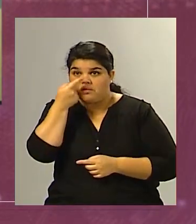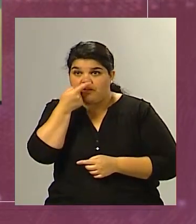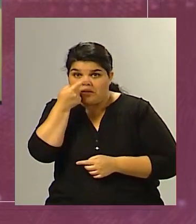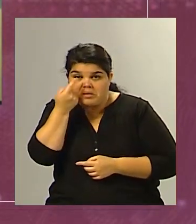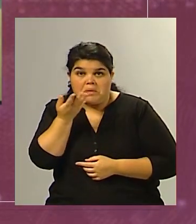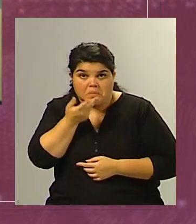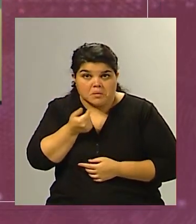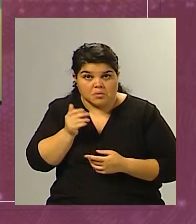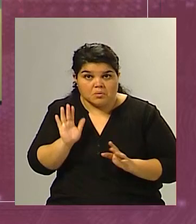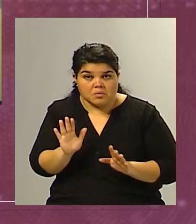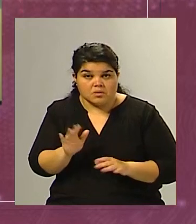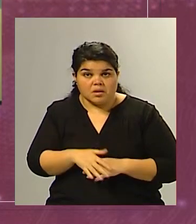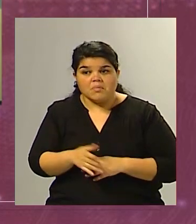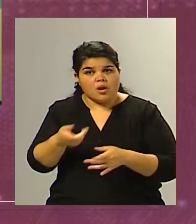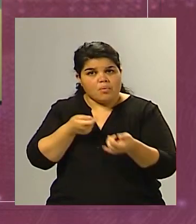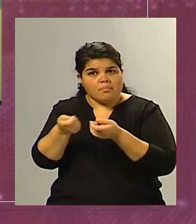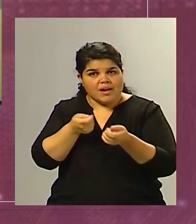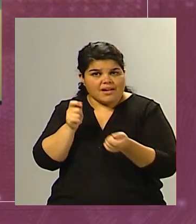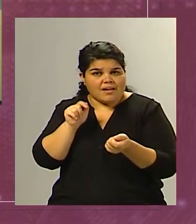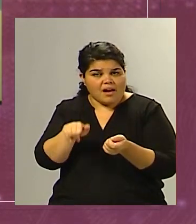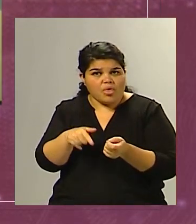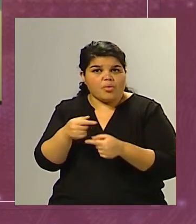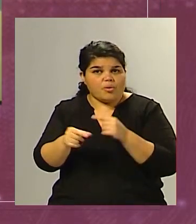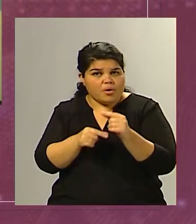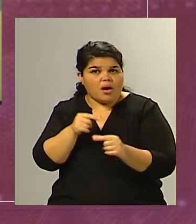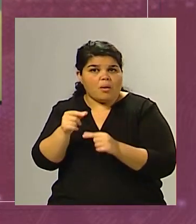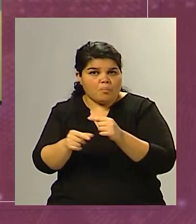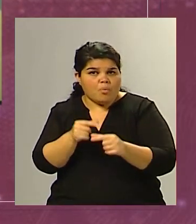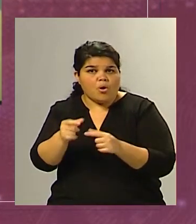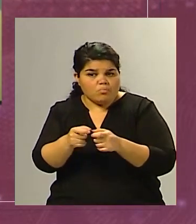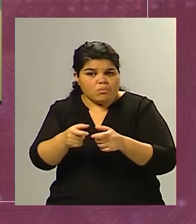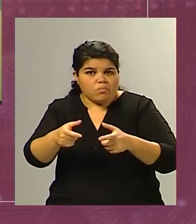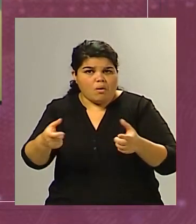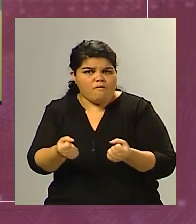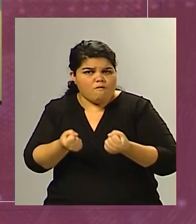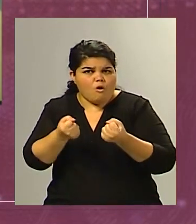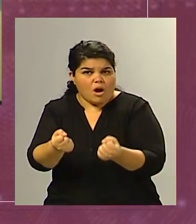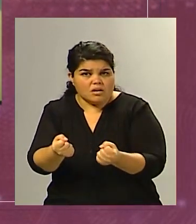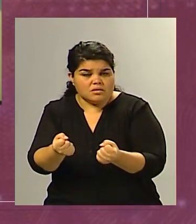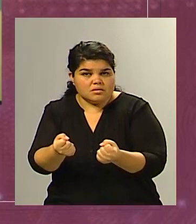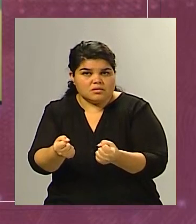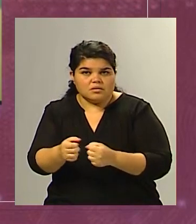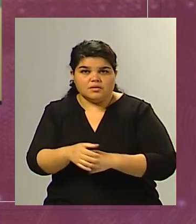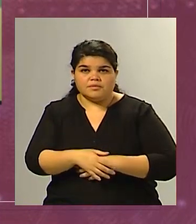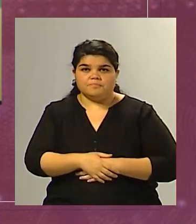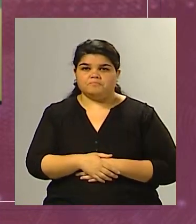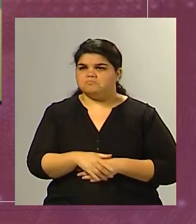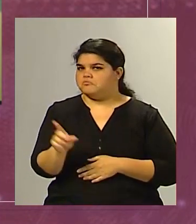digo, ¿es un mercado que tal vez ha ido asentándose en este último tiempo o no?